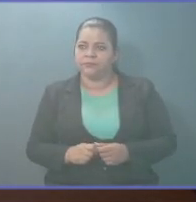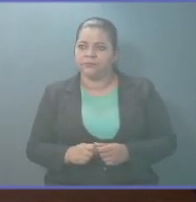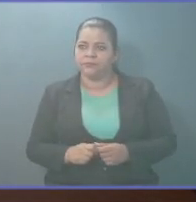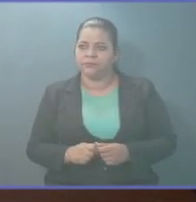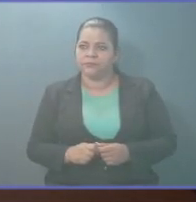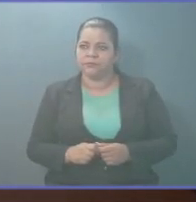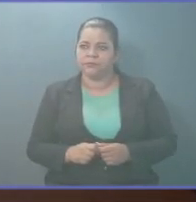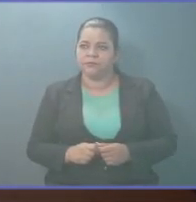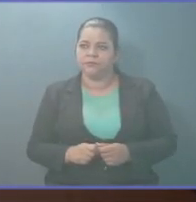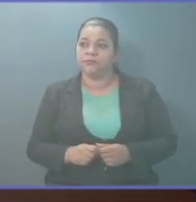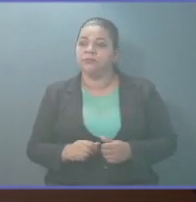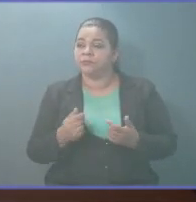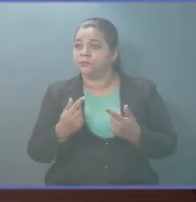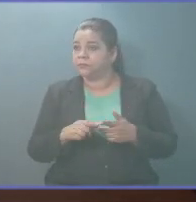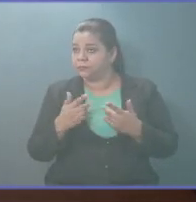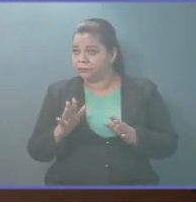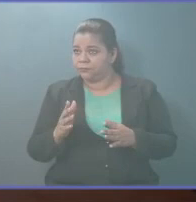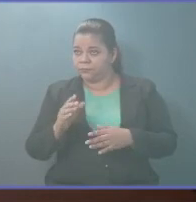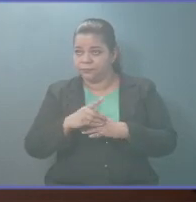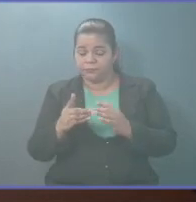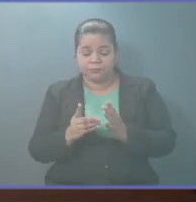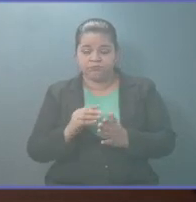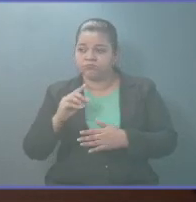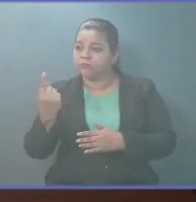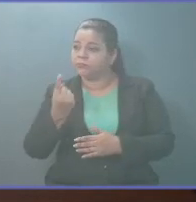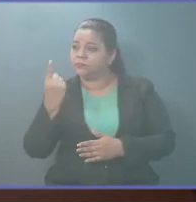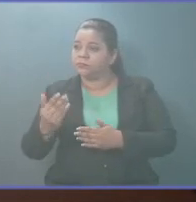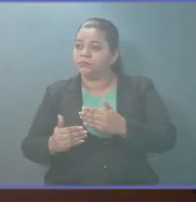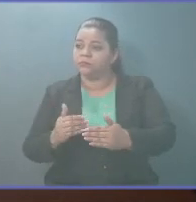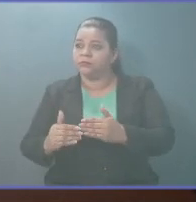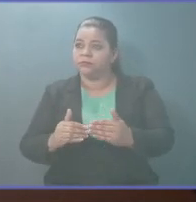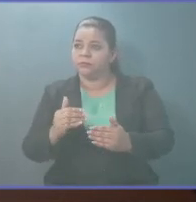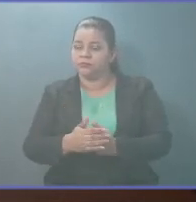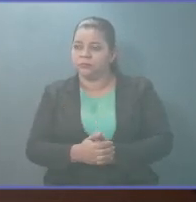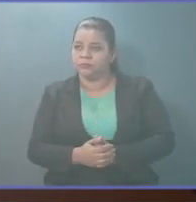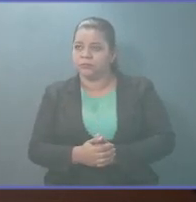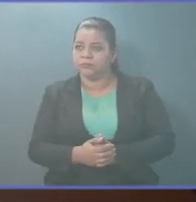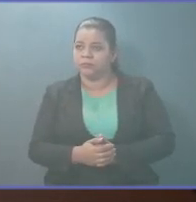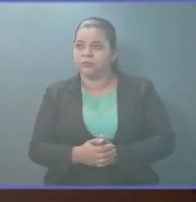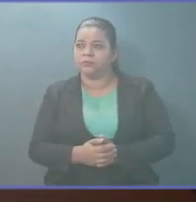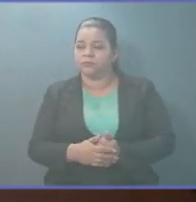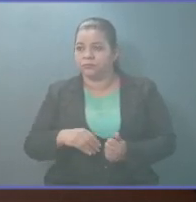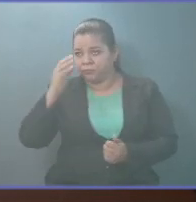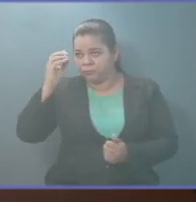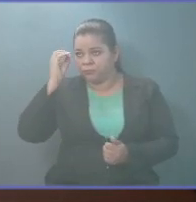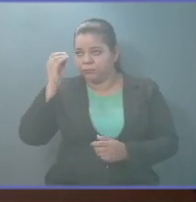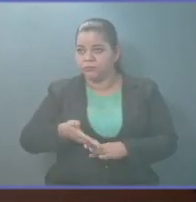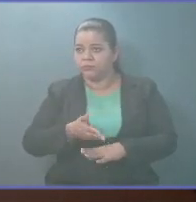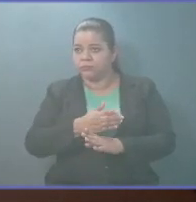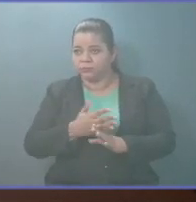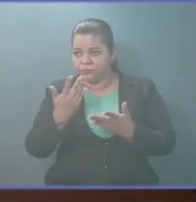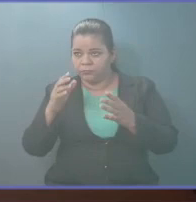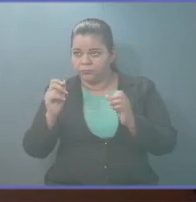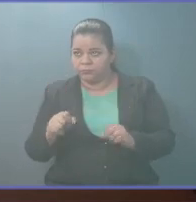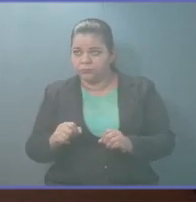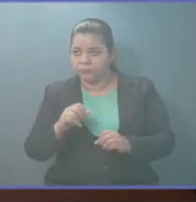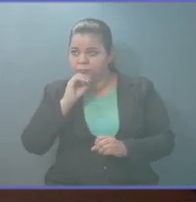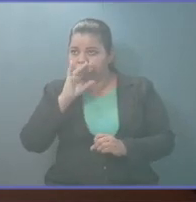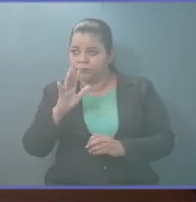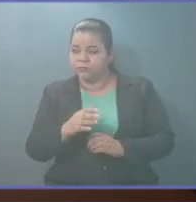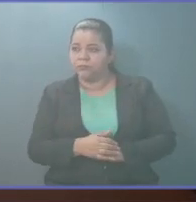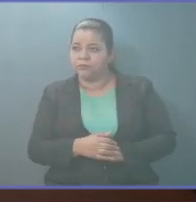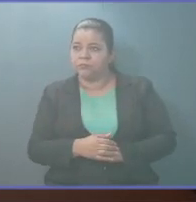Sí, nuevamente esta es una parte procedimental. Quizás una de las observaciones o lo que puedo notar es que se agrega